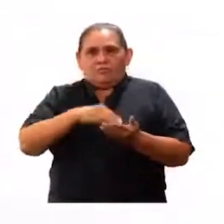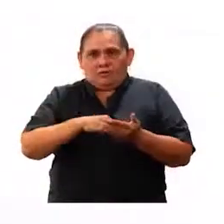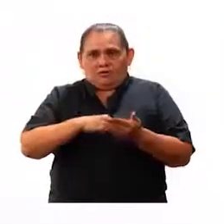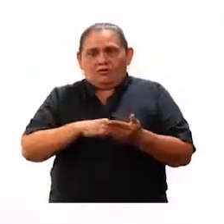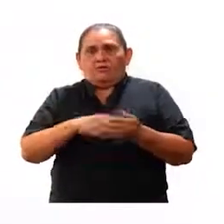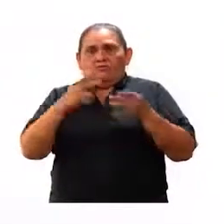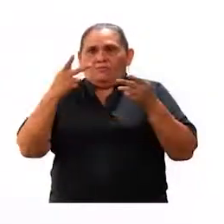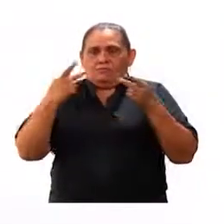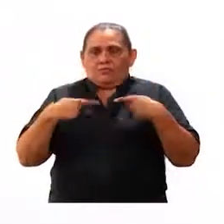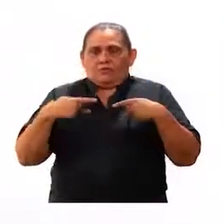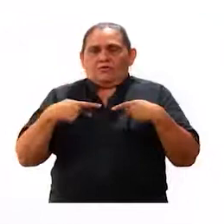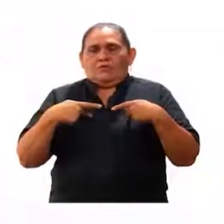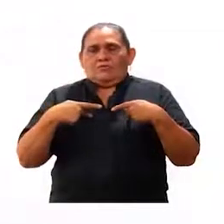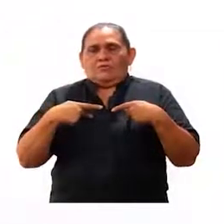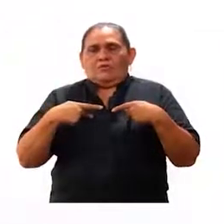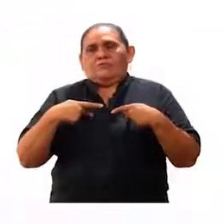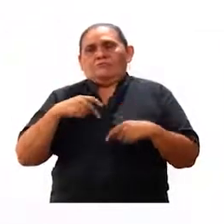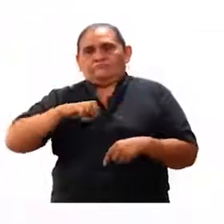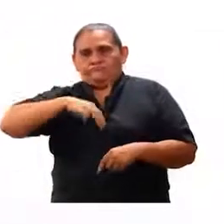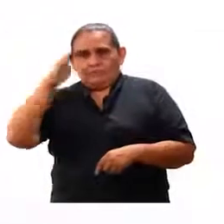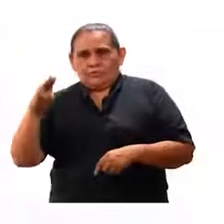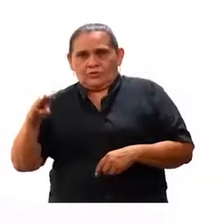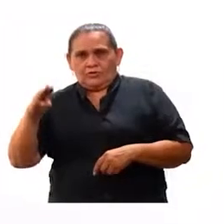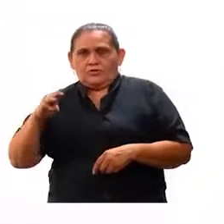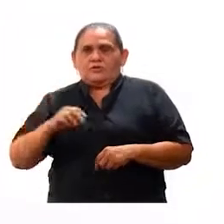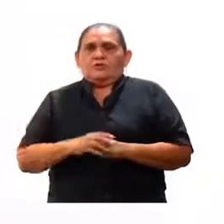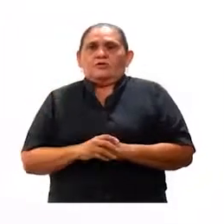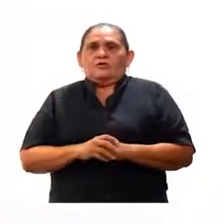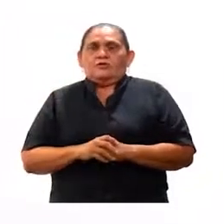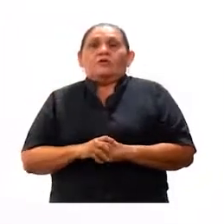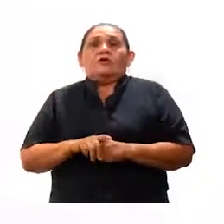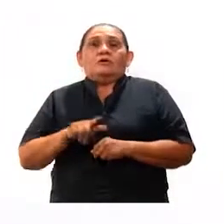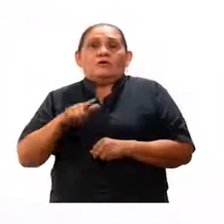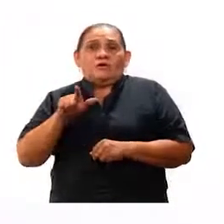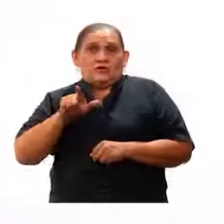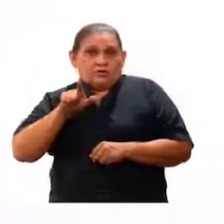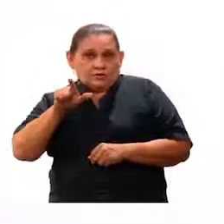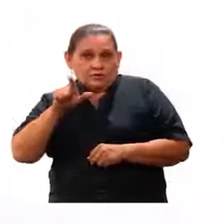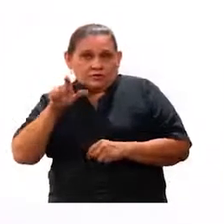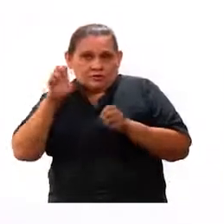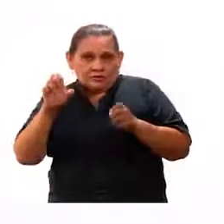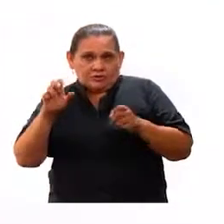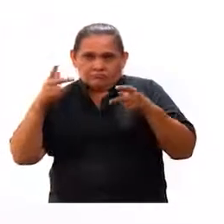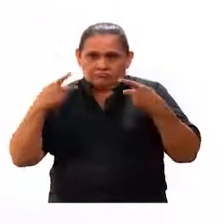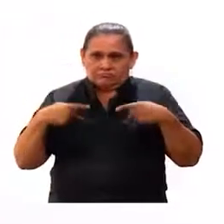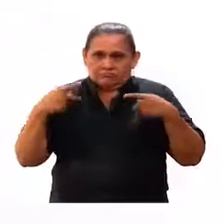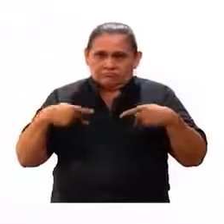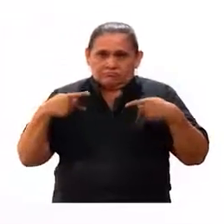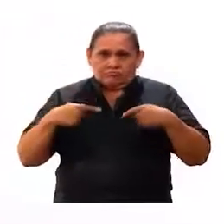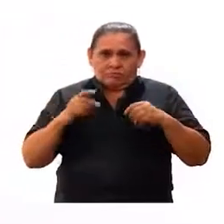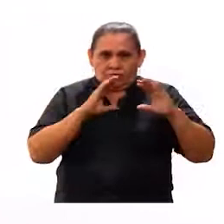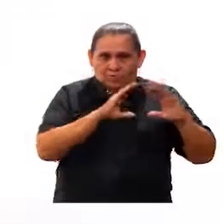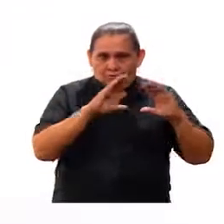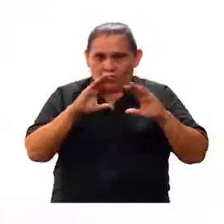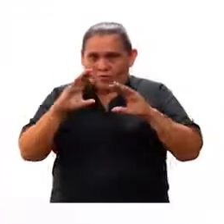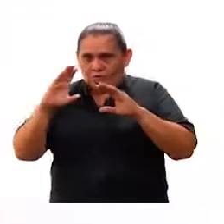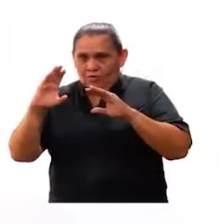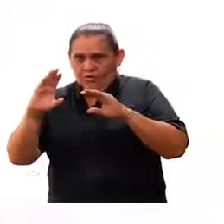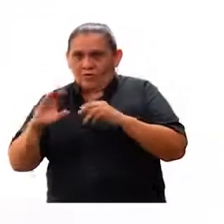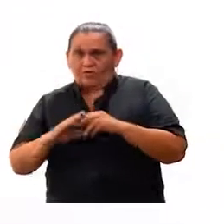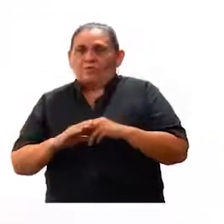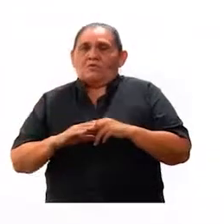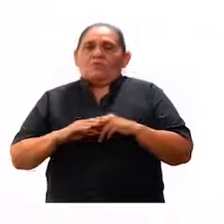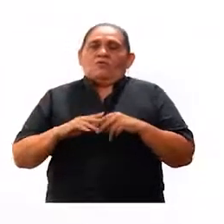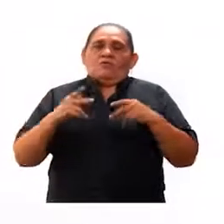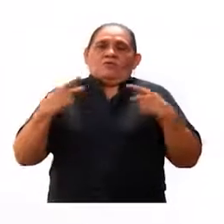personas fallecidas a causa de coronavirus. De los casos activos, 17 están estables, aislados, monitoreados por el personal médico de los servicios